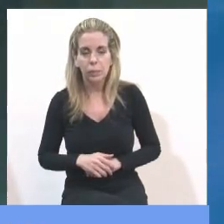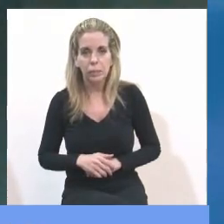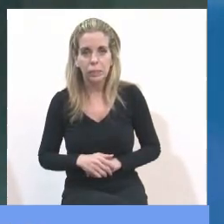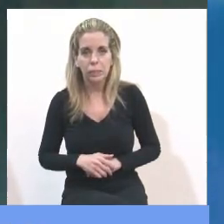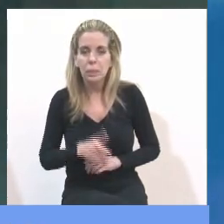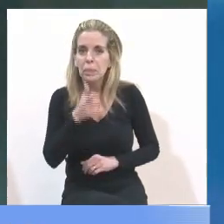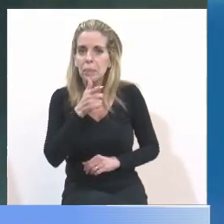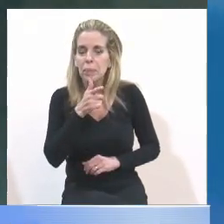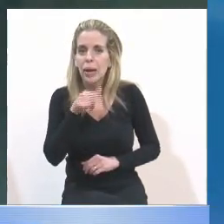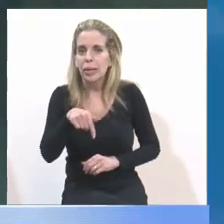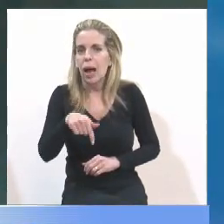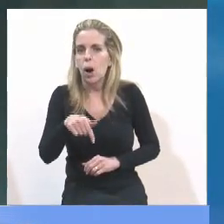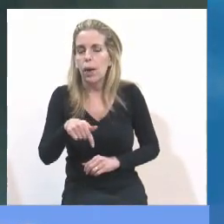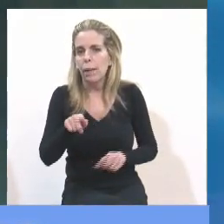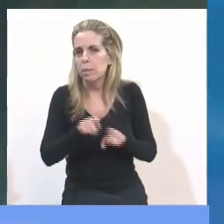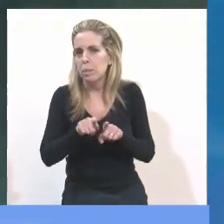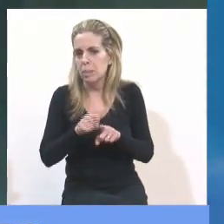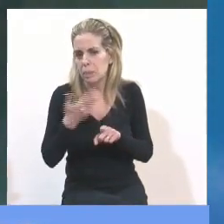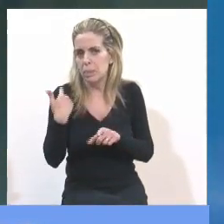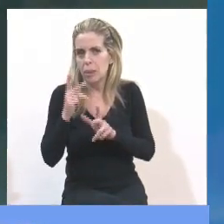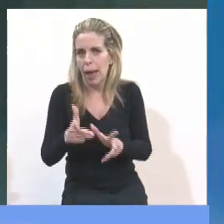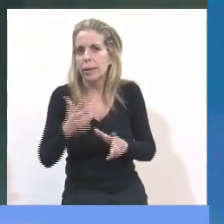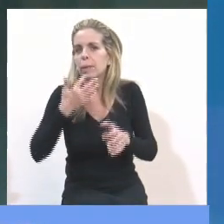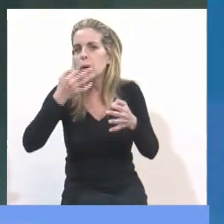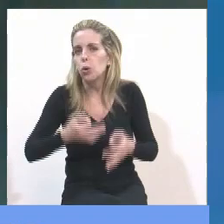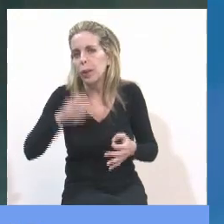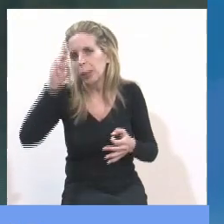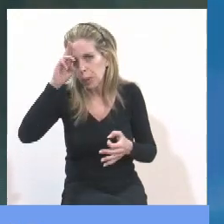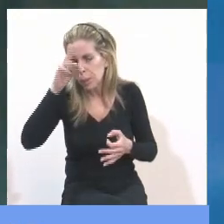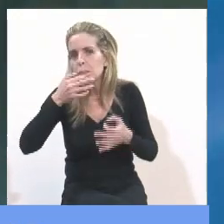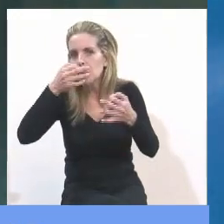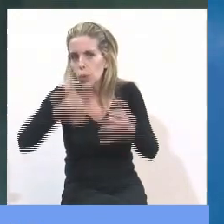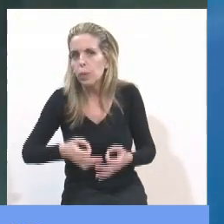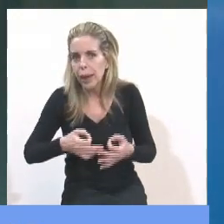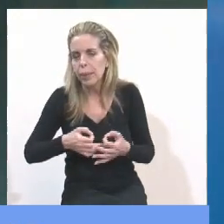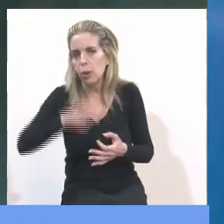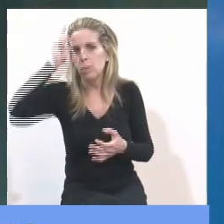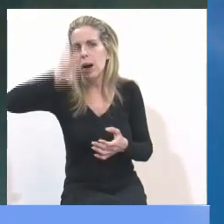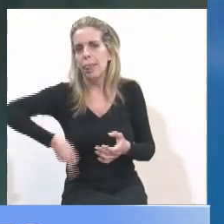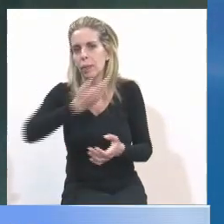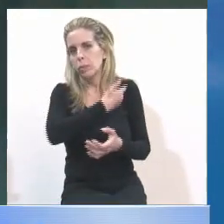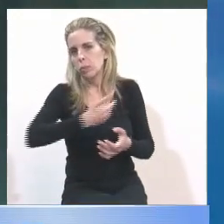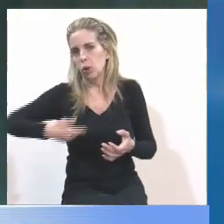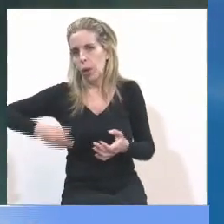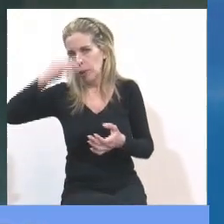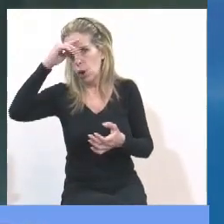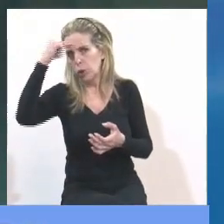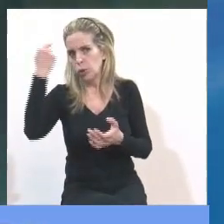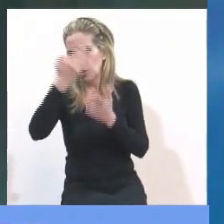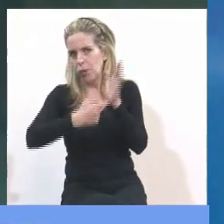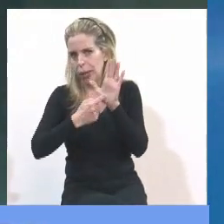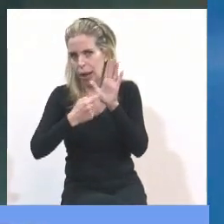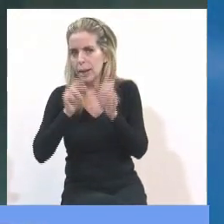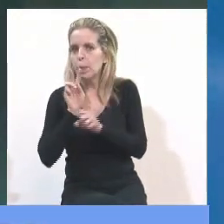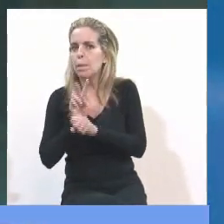que estamos, como dije en un principio, cumpliendo una manda constitucional, estamos protegiendo